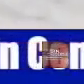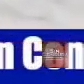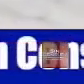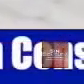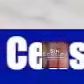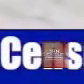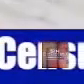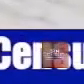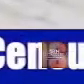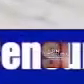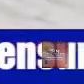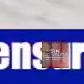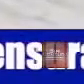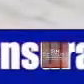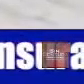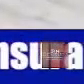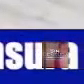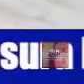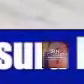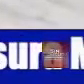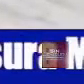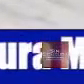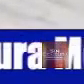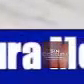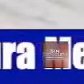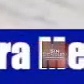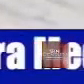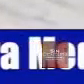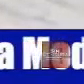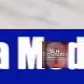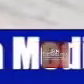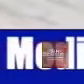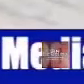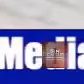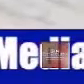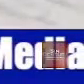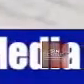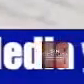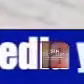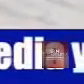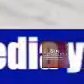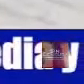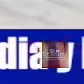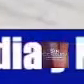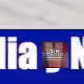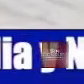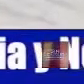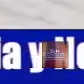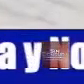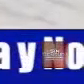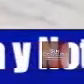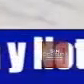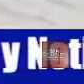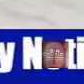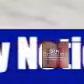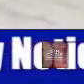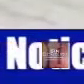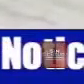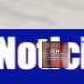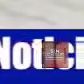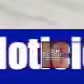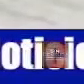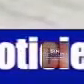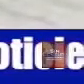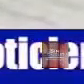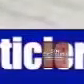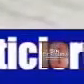hombre platicamos ayer largo y tendido en el andador de la calle Madero, aquí en el centro histórico de la